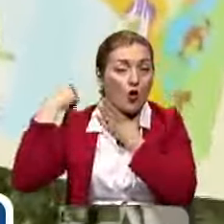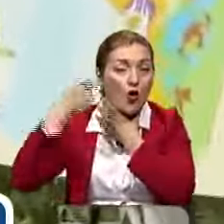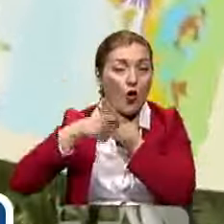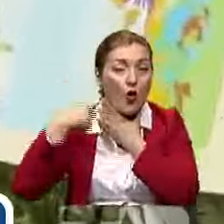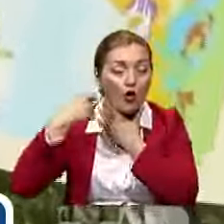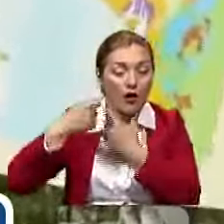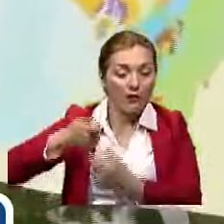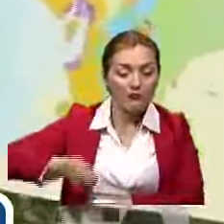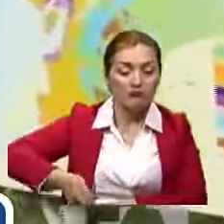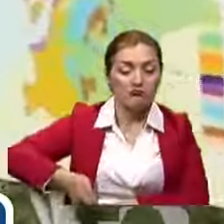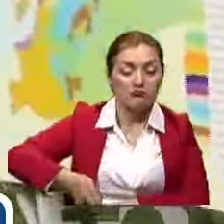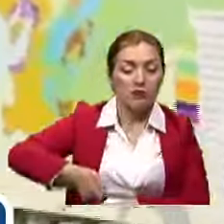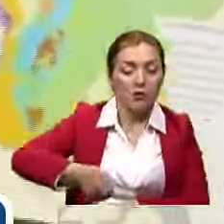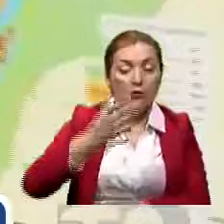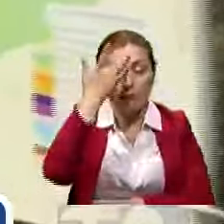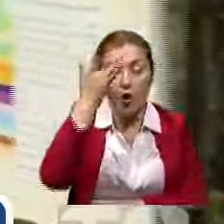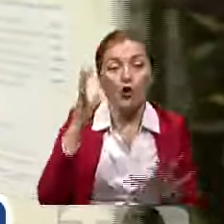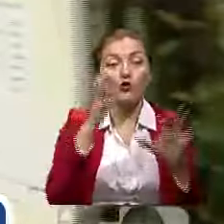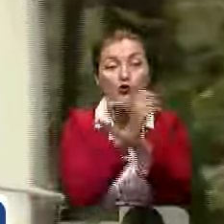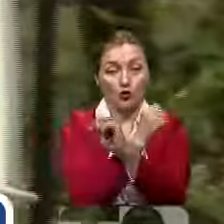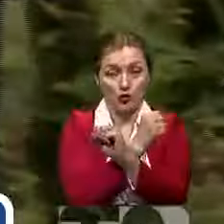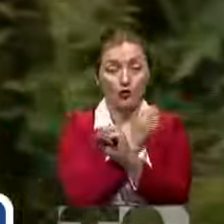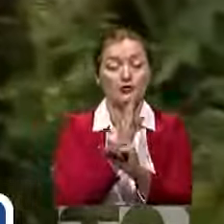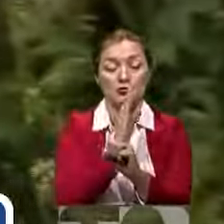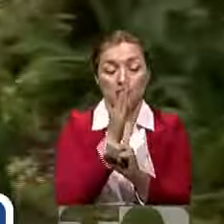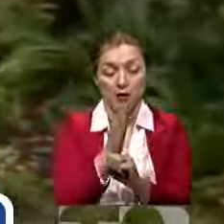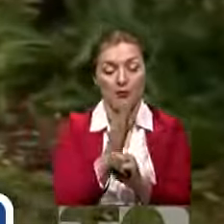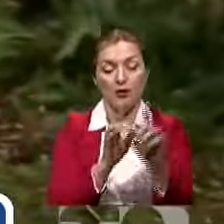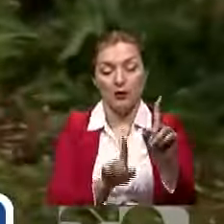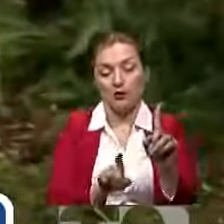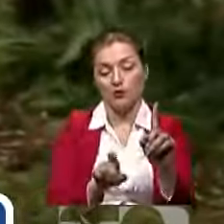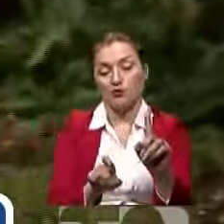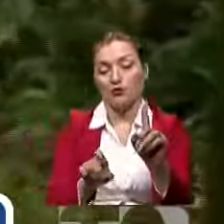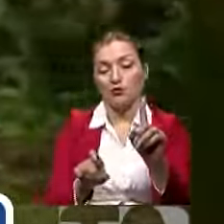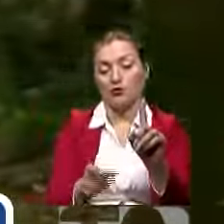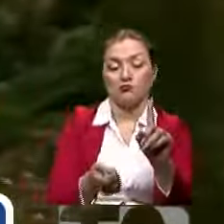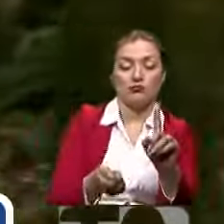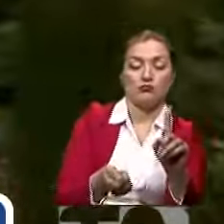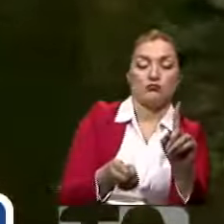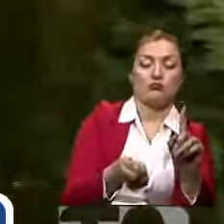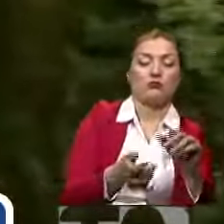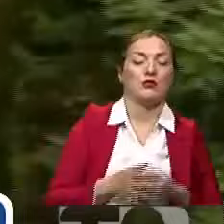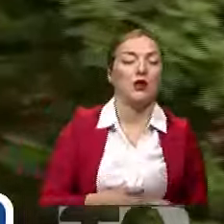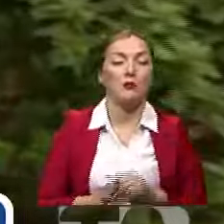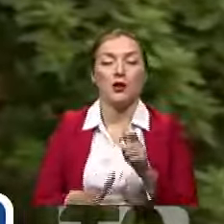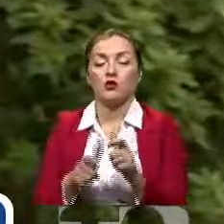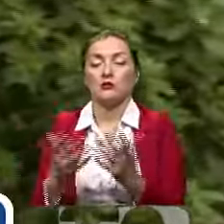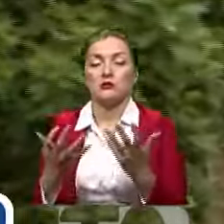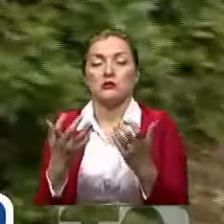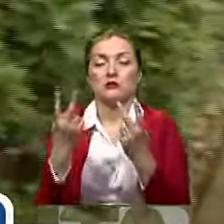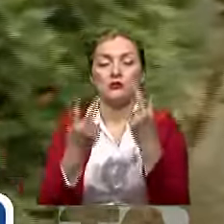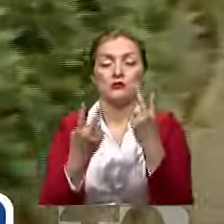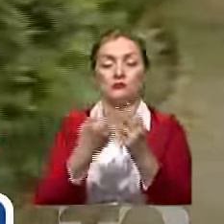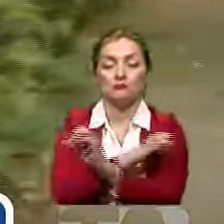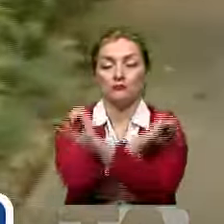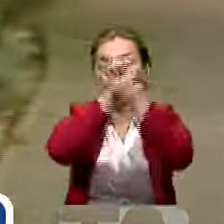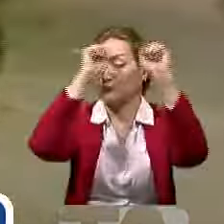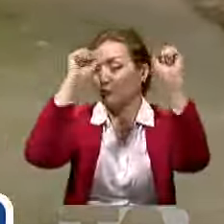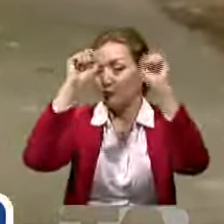Como saben, es de noche, ¿no es cierto? Entonces, siempre con su correíta, los perritos son muy bienvenidos. Y para las personas que los quieran visitar en la